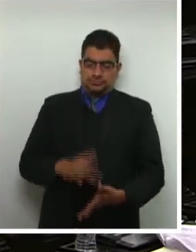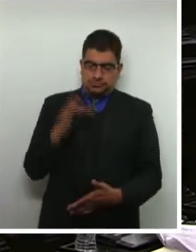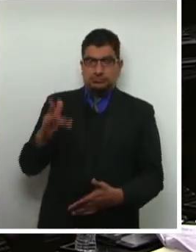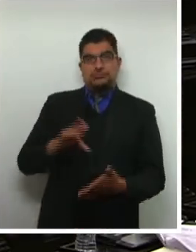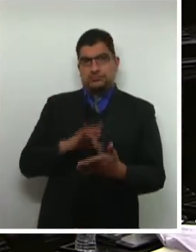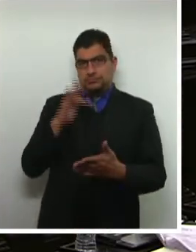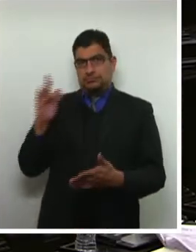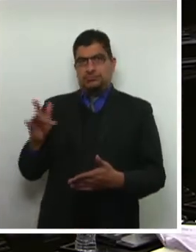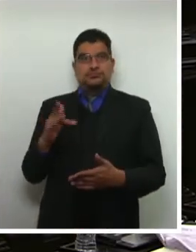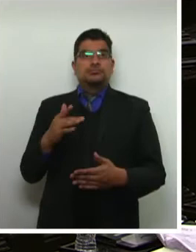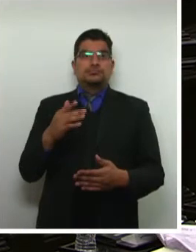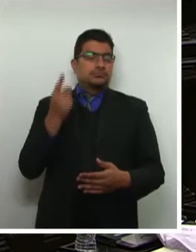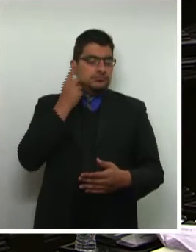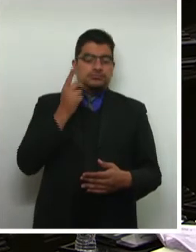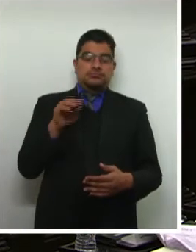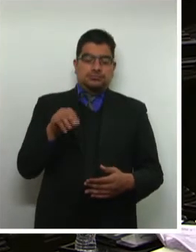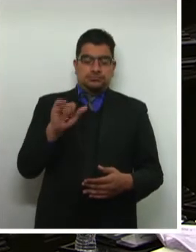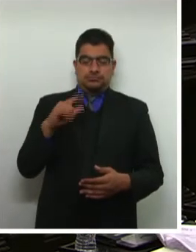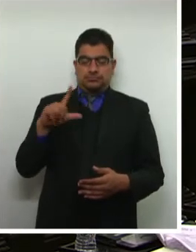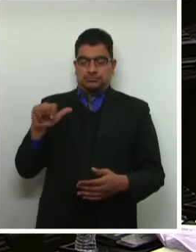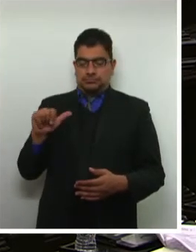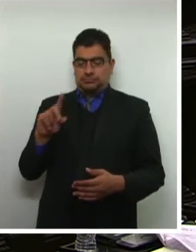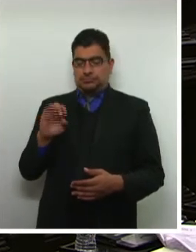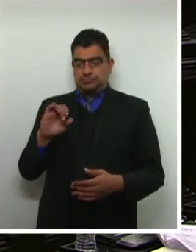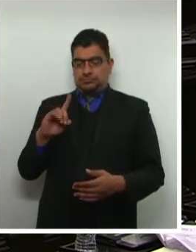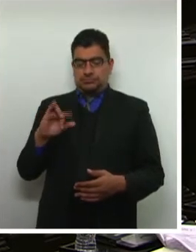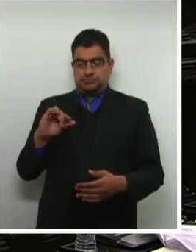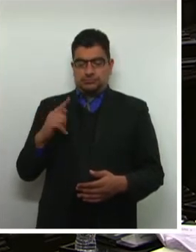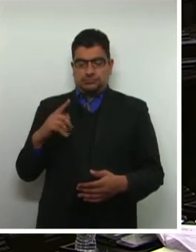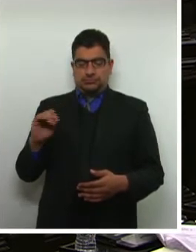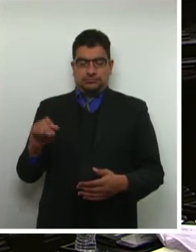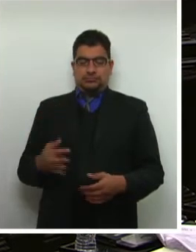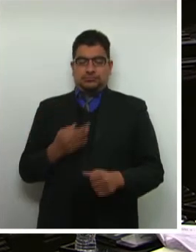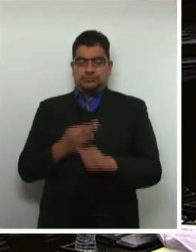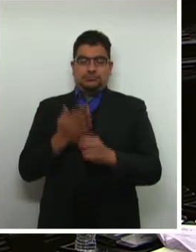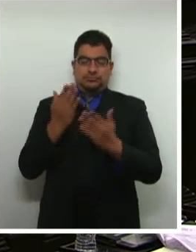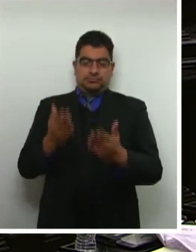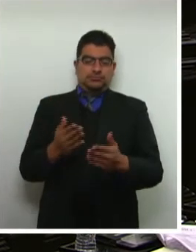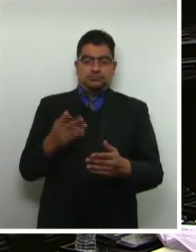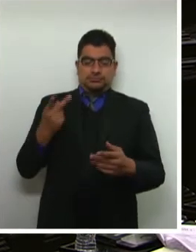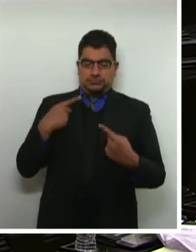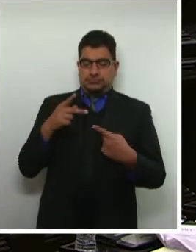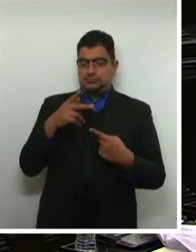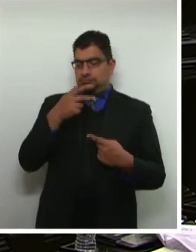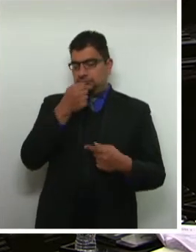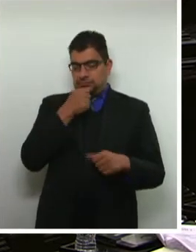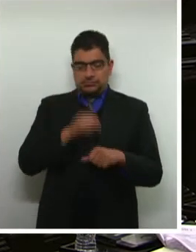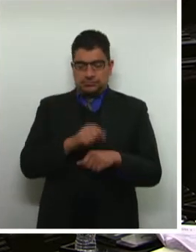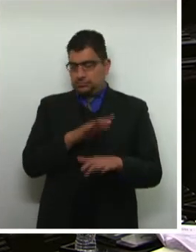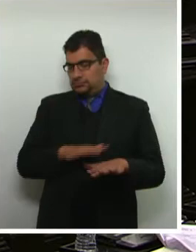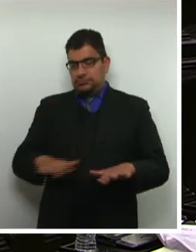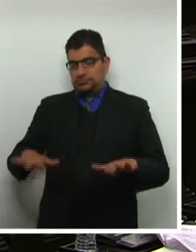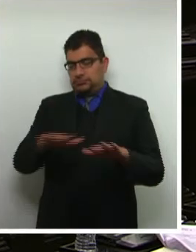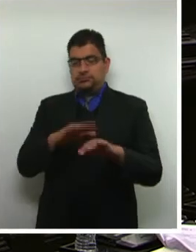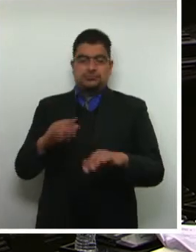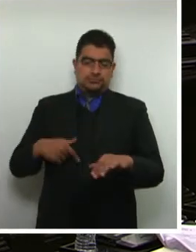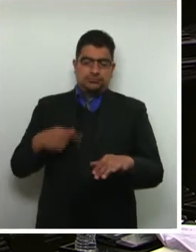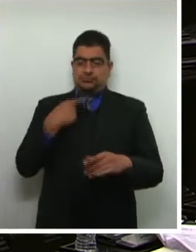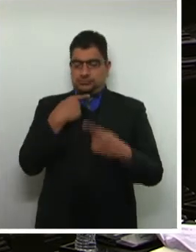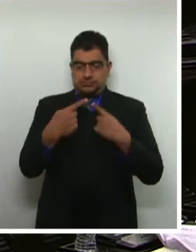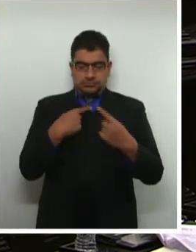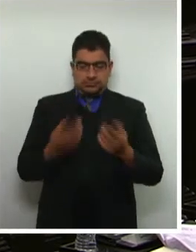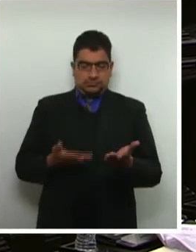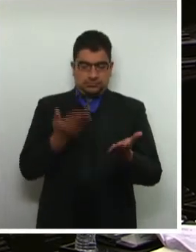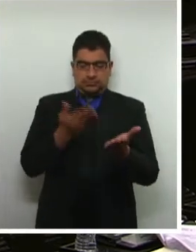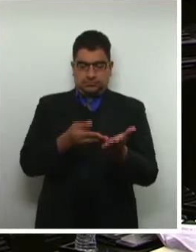Muchas gracias, diputada Mayela Delgadillo. Consulte la Secretaría de la Asamblea en votación económica si se admite a